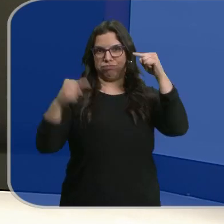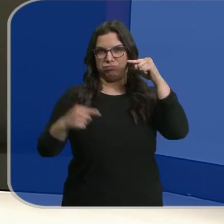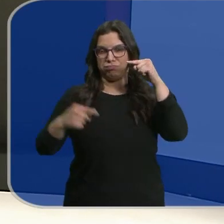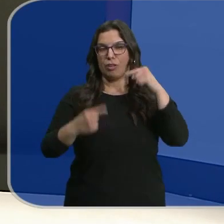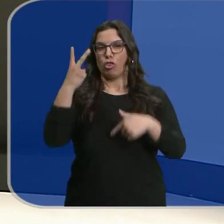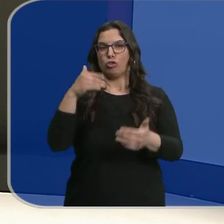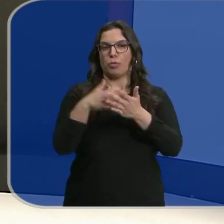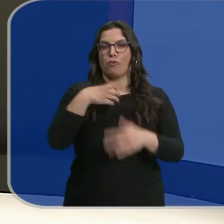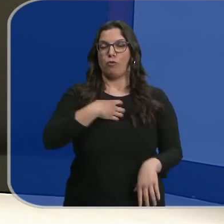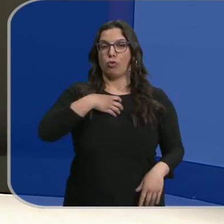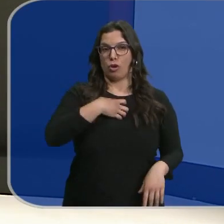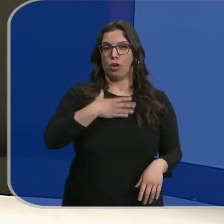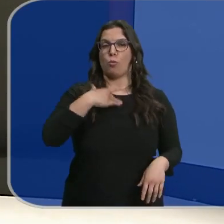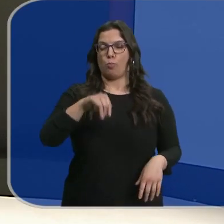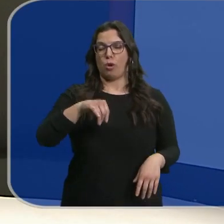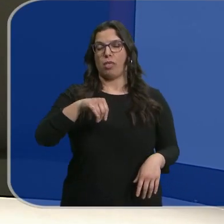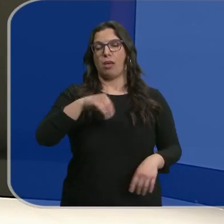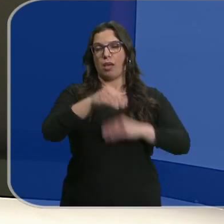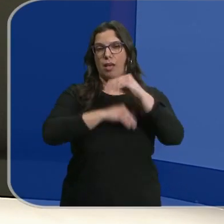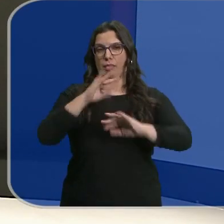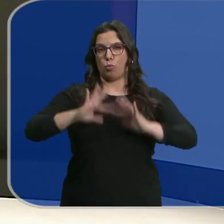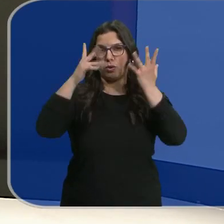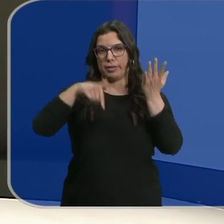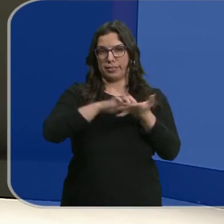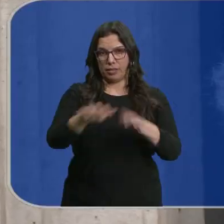funcionarios llamados a secundar estos paros en Castilla y León.